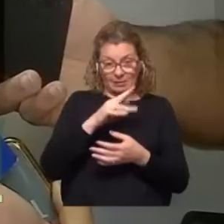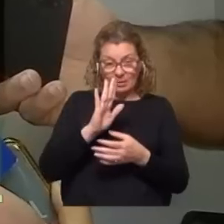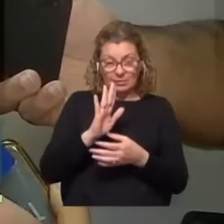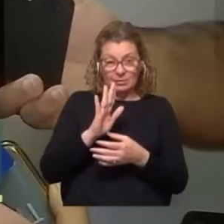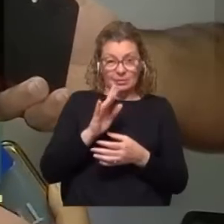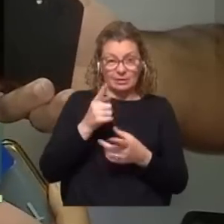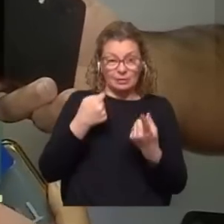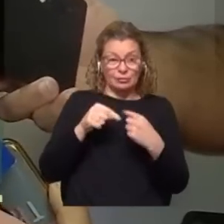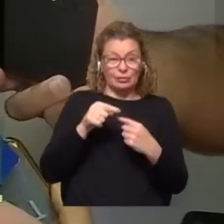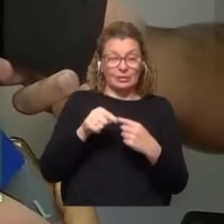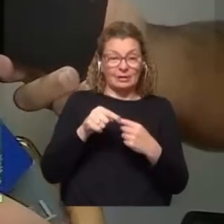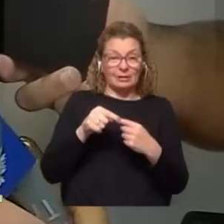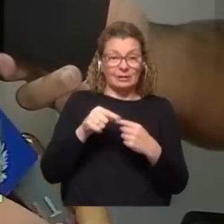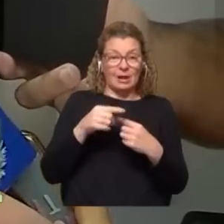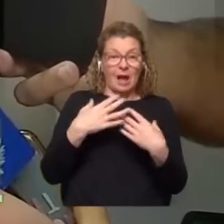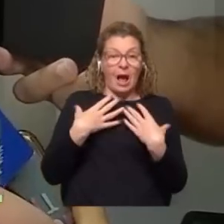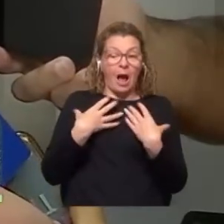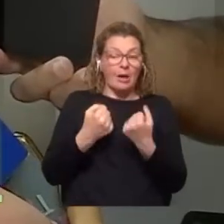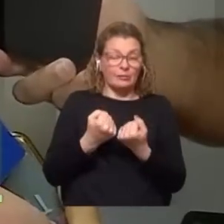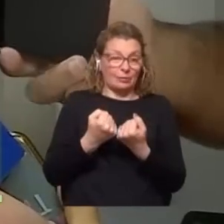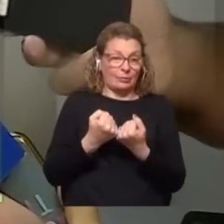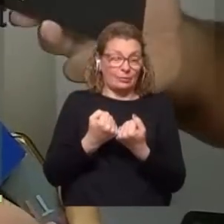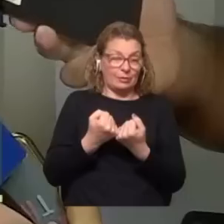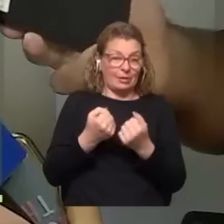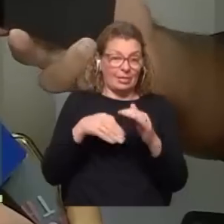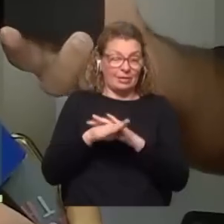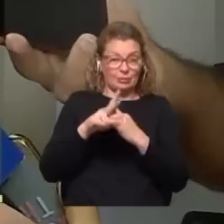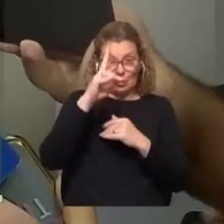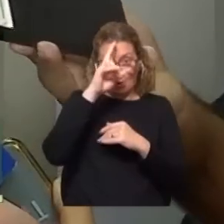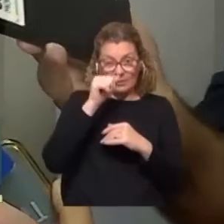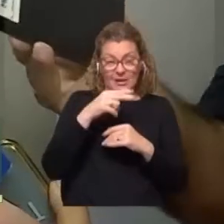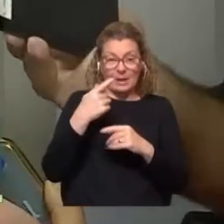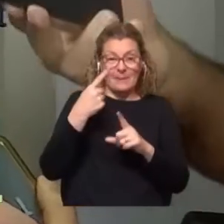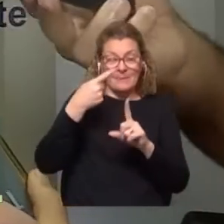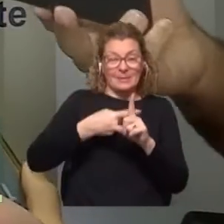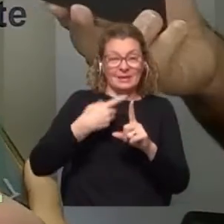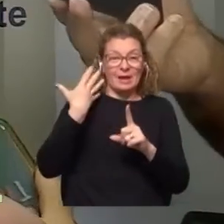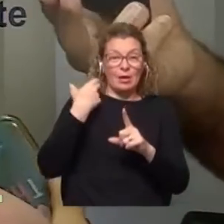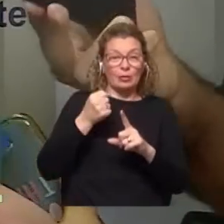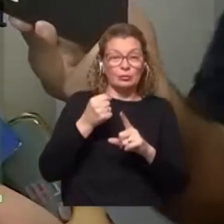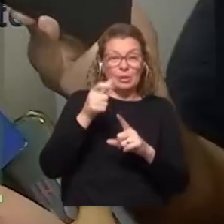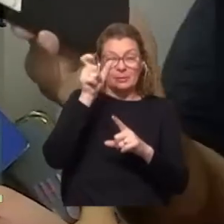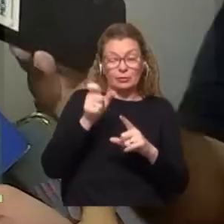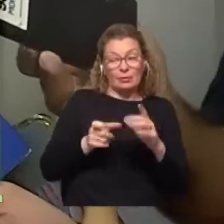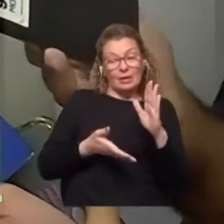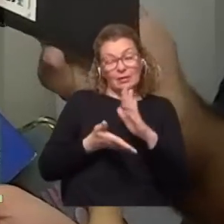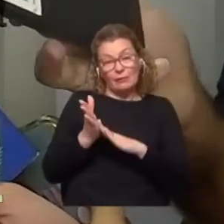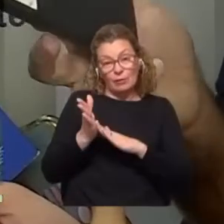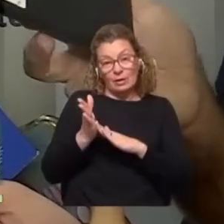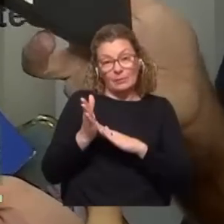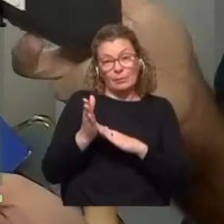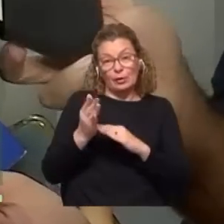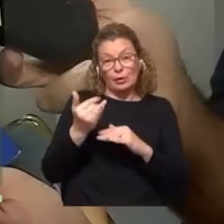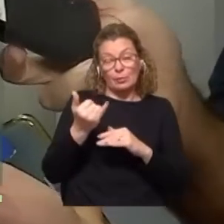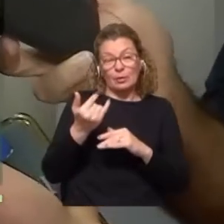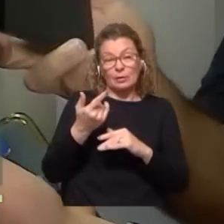en la órbita asistencial dentro de un hospital y en el mes de agosto la persona se habría ido por lo que nos comunican a nosotros